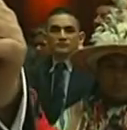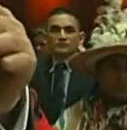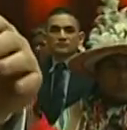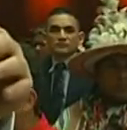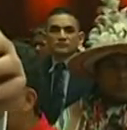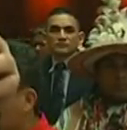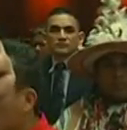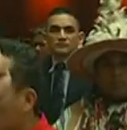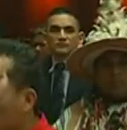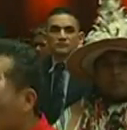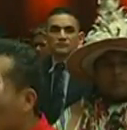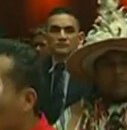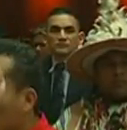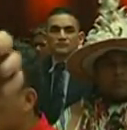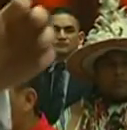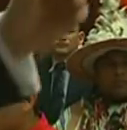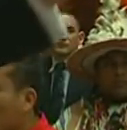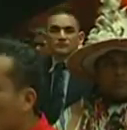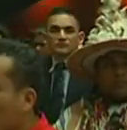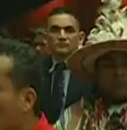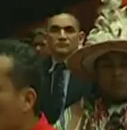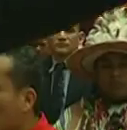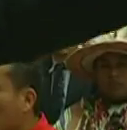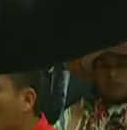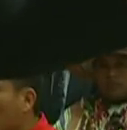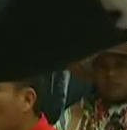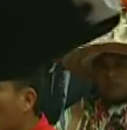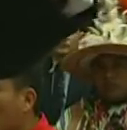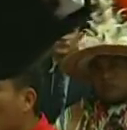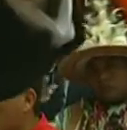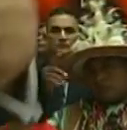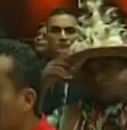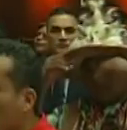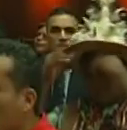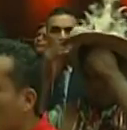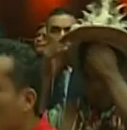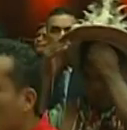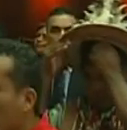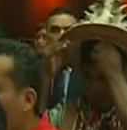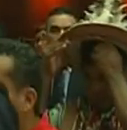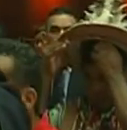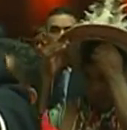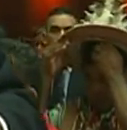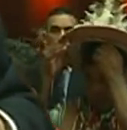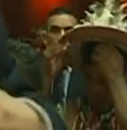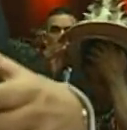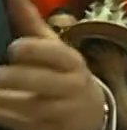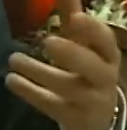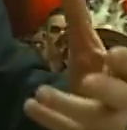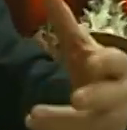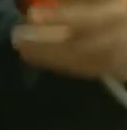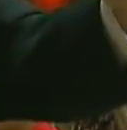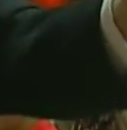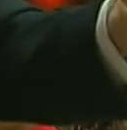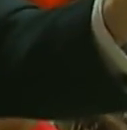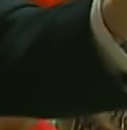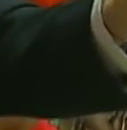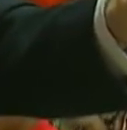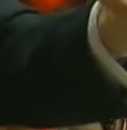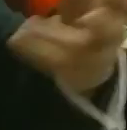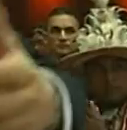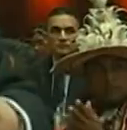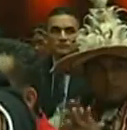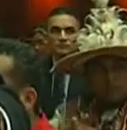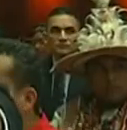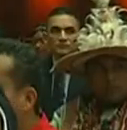Constitución del 99. Pero la línea que transversaliza axiológicamente a la